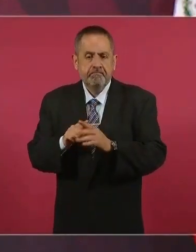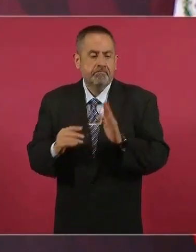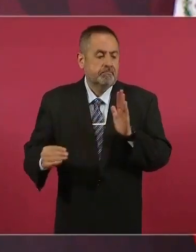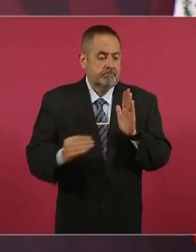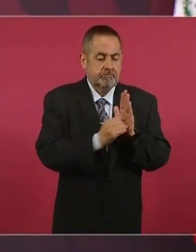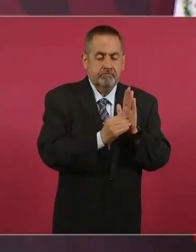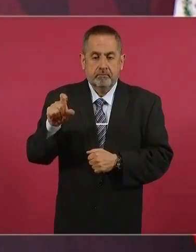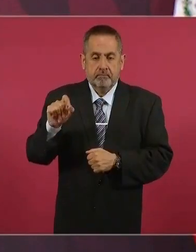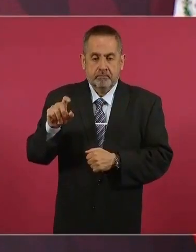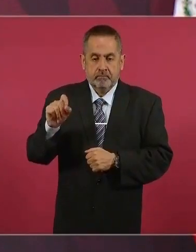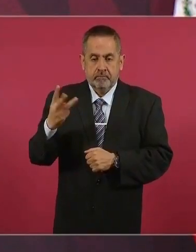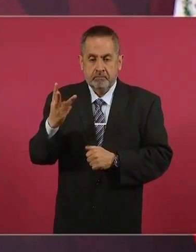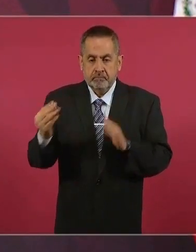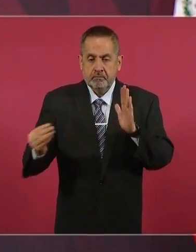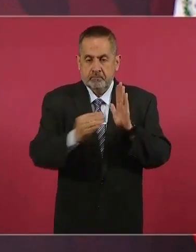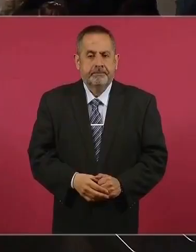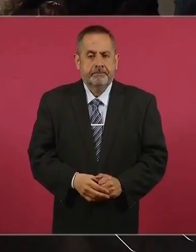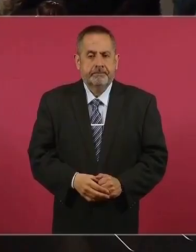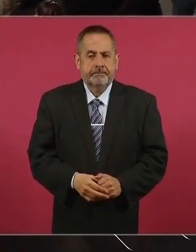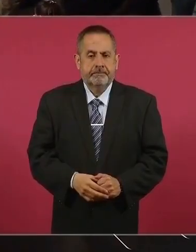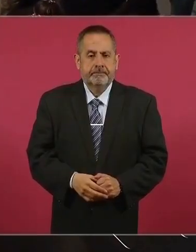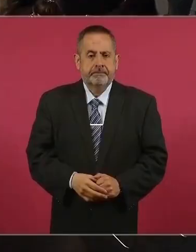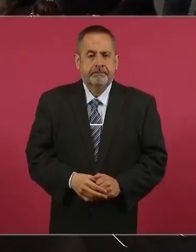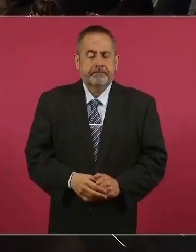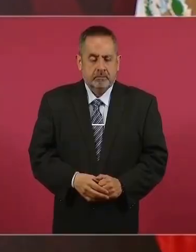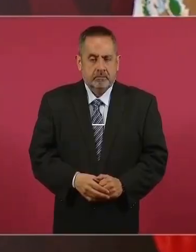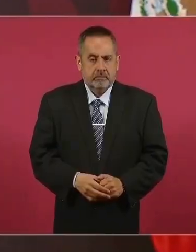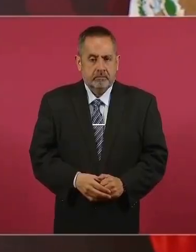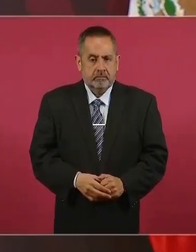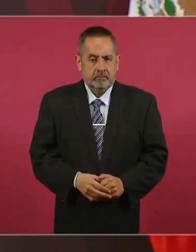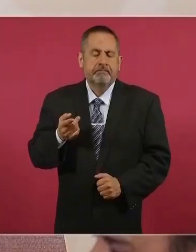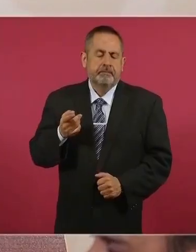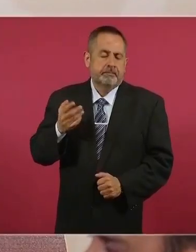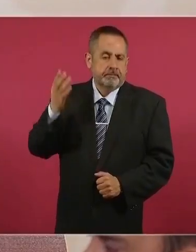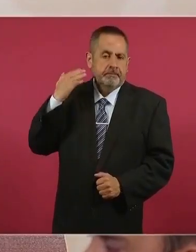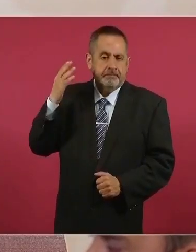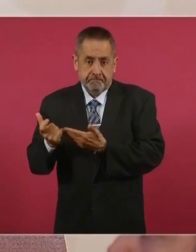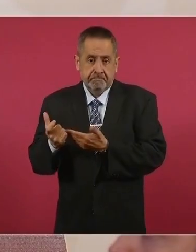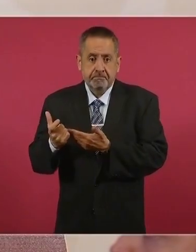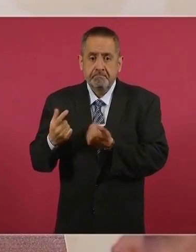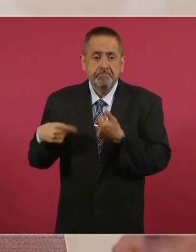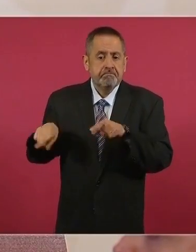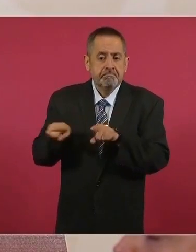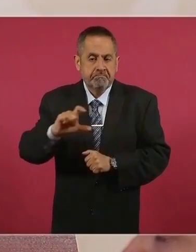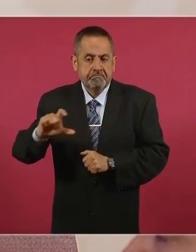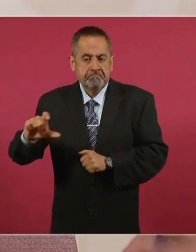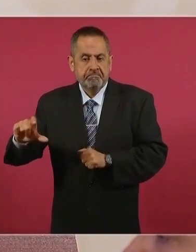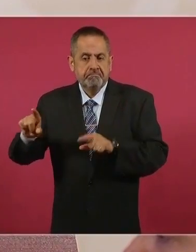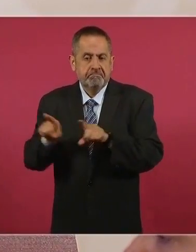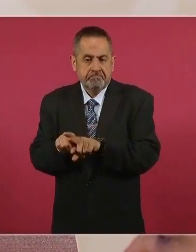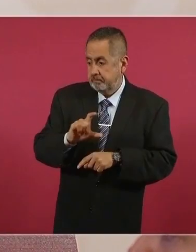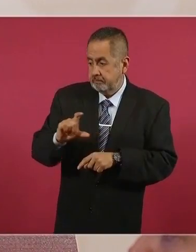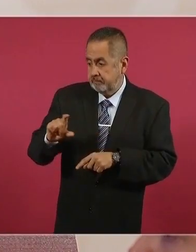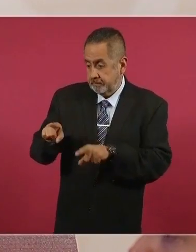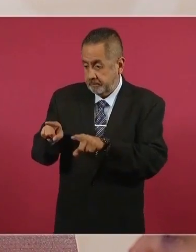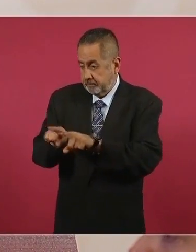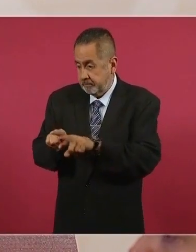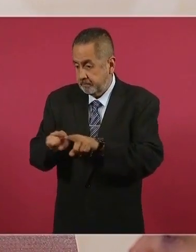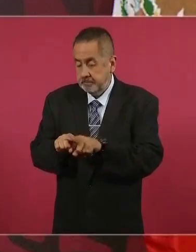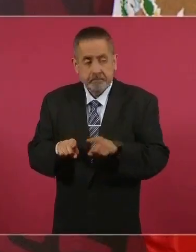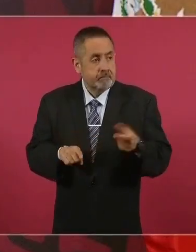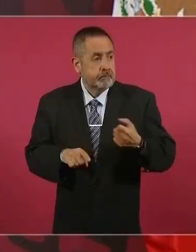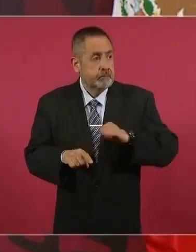artículo 123 de la Constitución. Esto significó que el salario no aumentó, al contrario, hubo una pérdida del